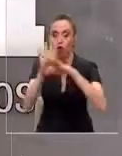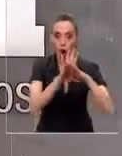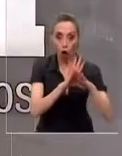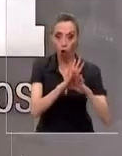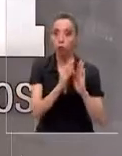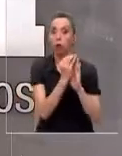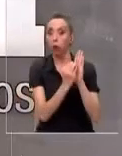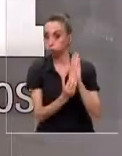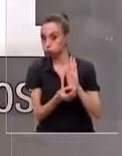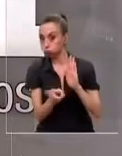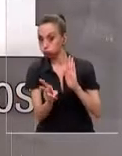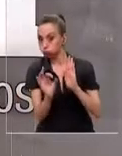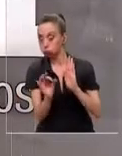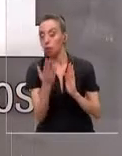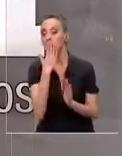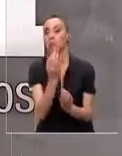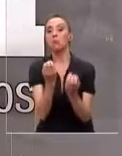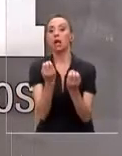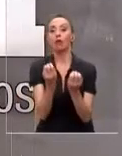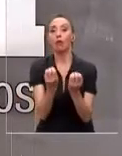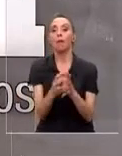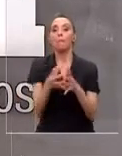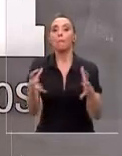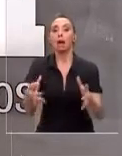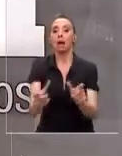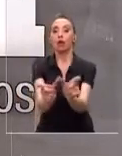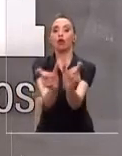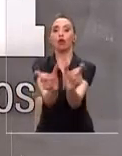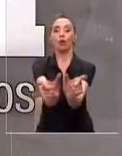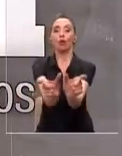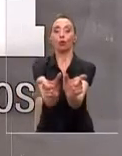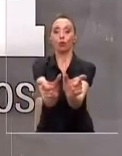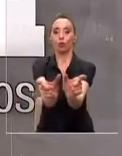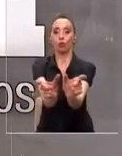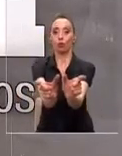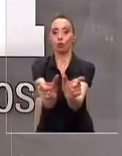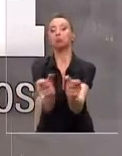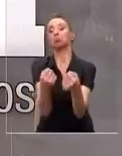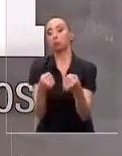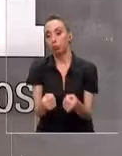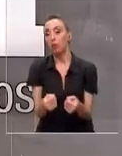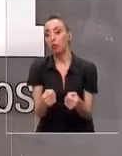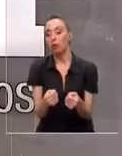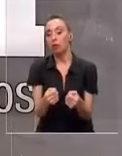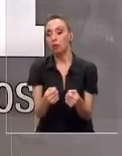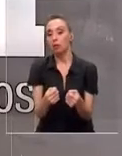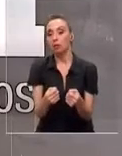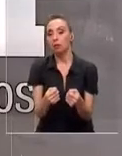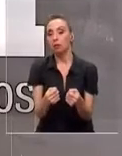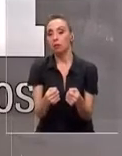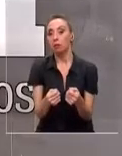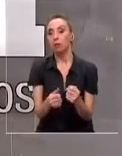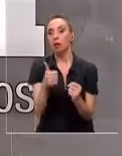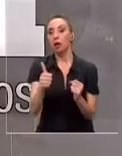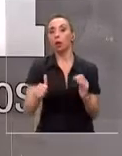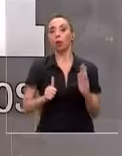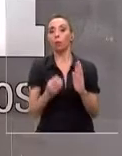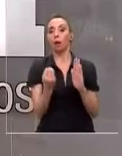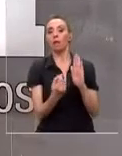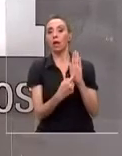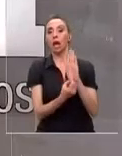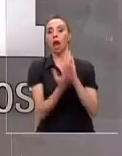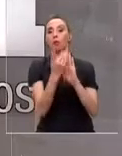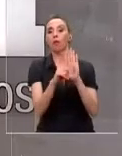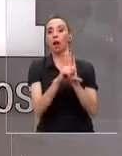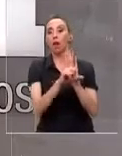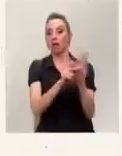va a favorecer en efectuar un mayor control y tener la posibilidad de darle eficacia a esta